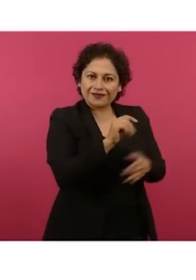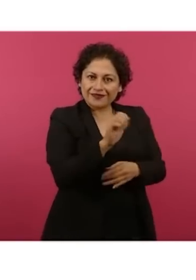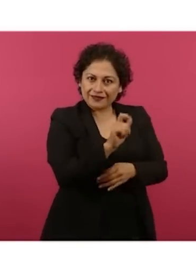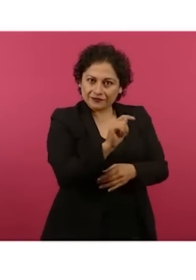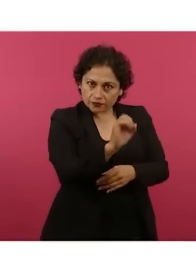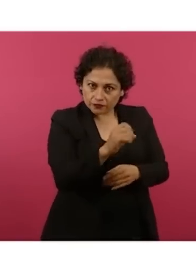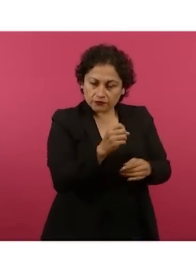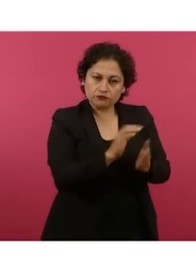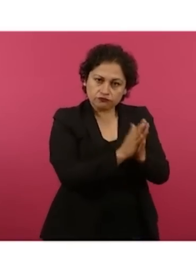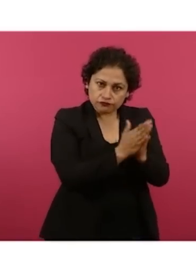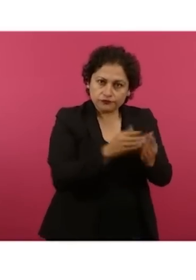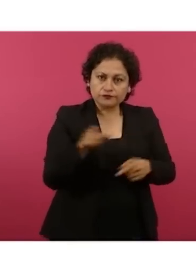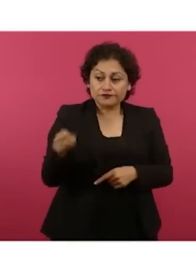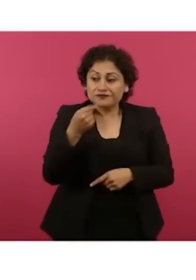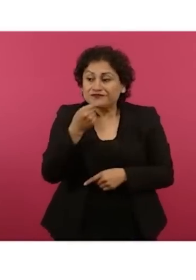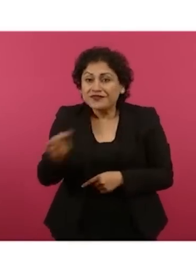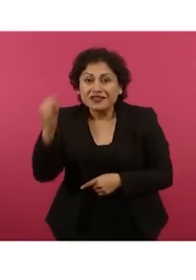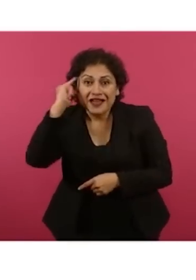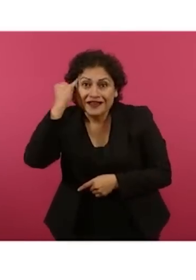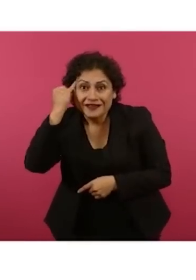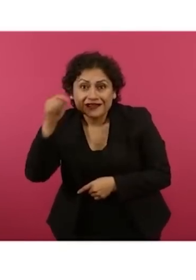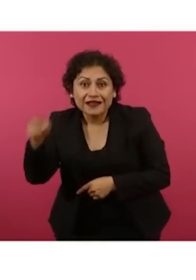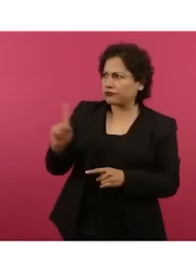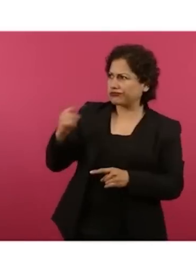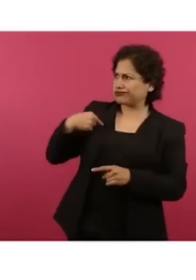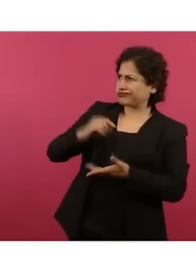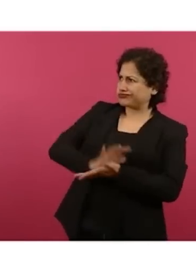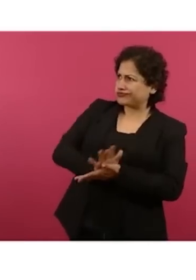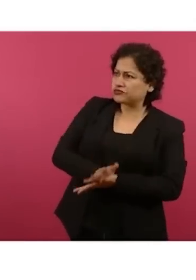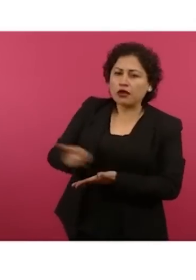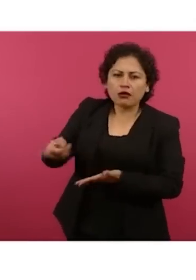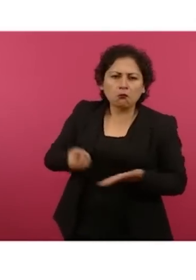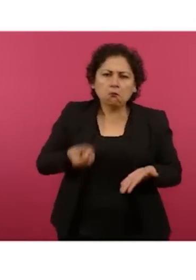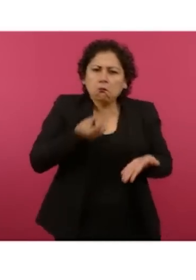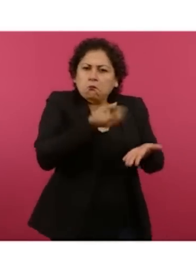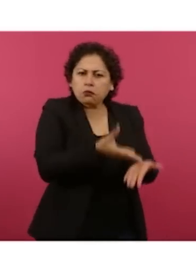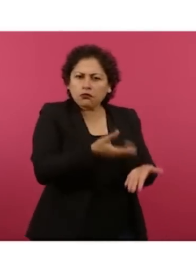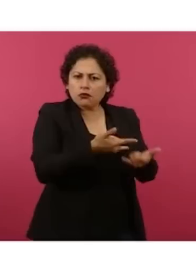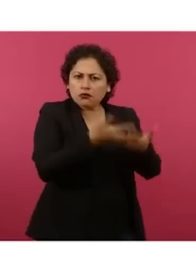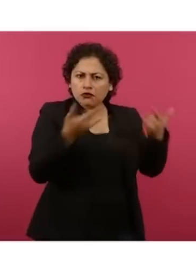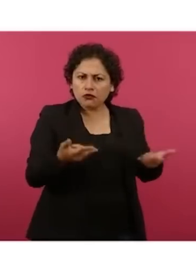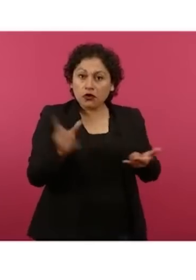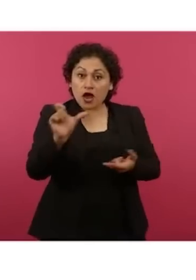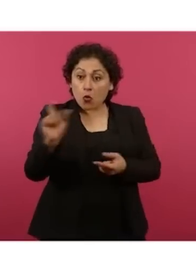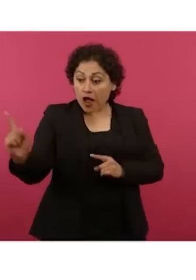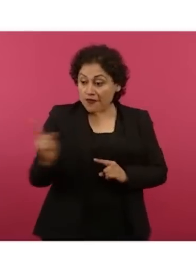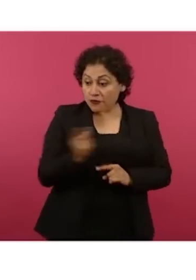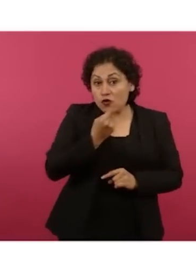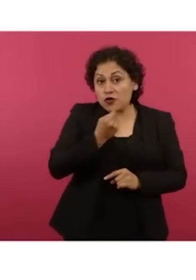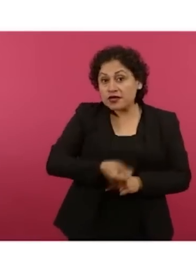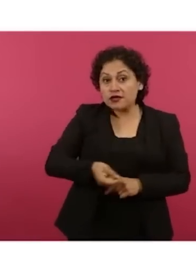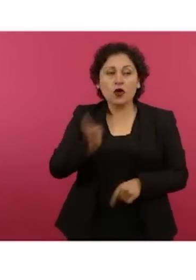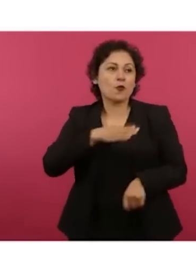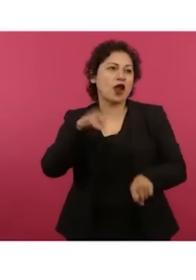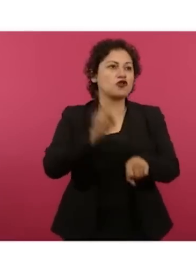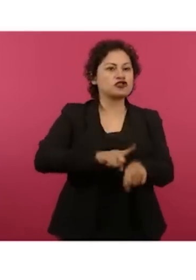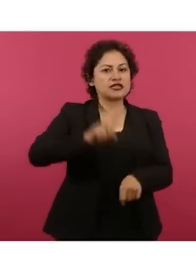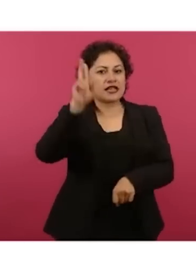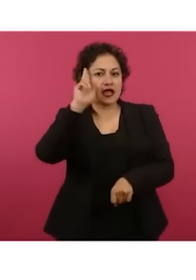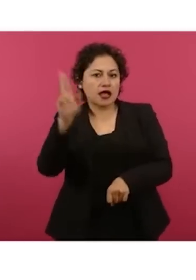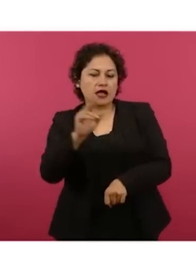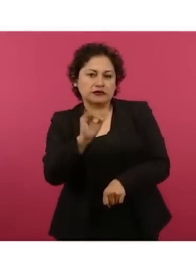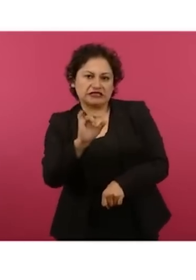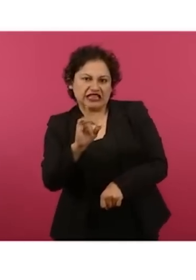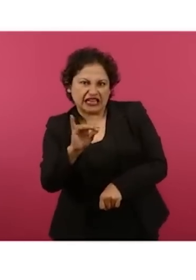a niñas y niños. Se explicó que los textos utilizados por la oposición para criticar el lenguaje en los nuevos libros en realidad fueron